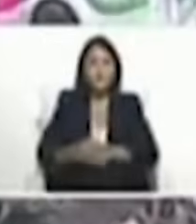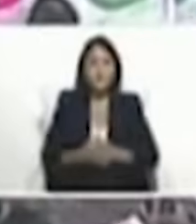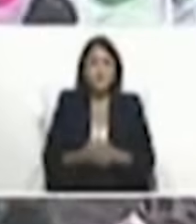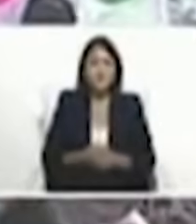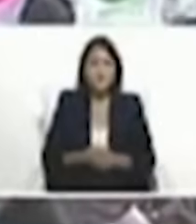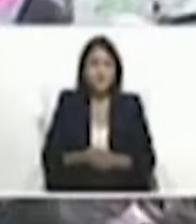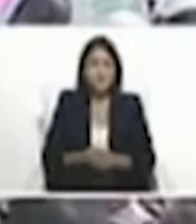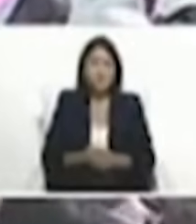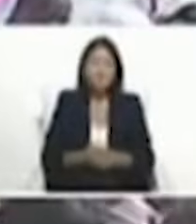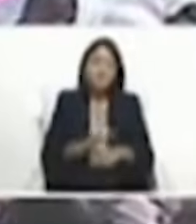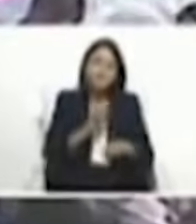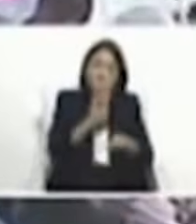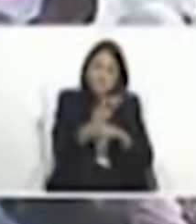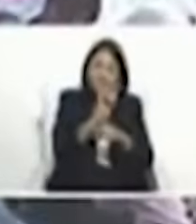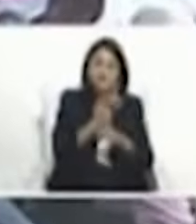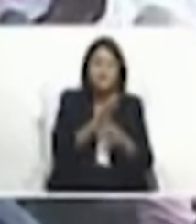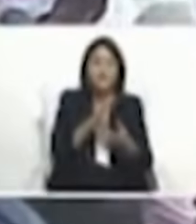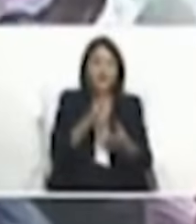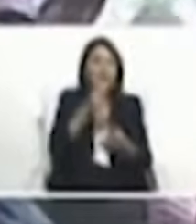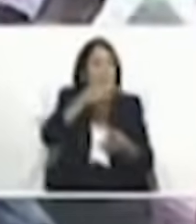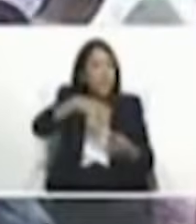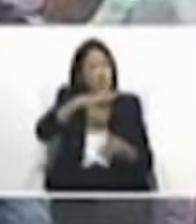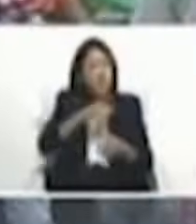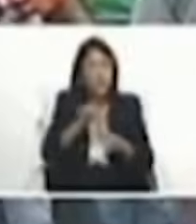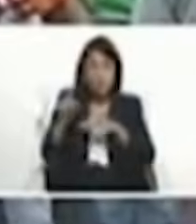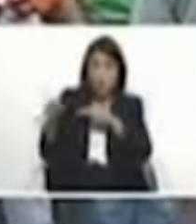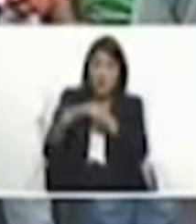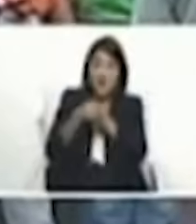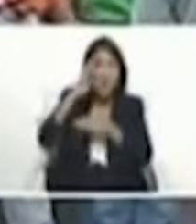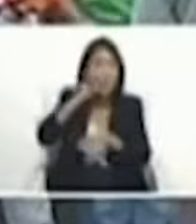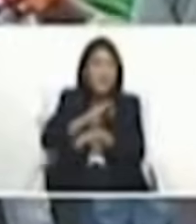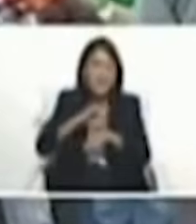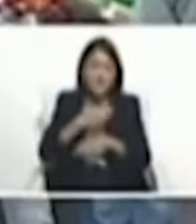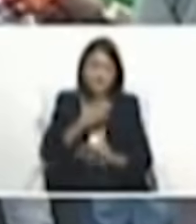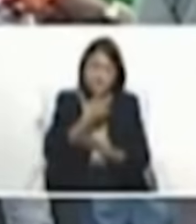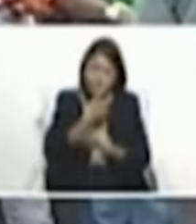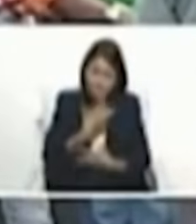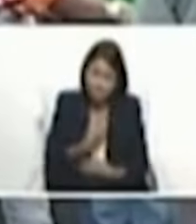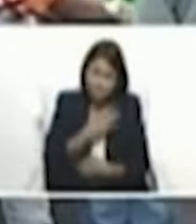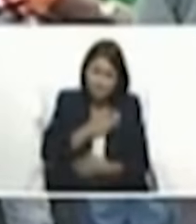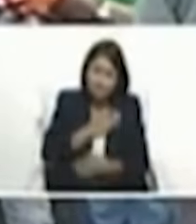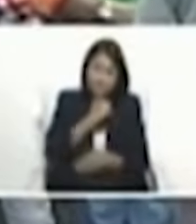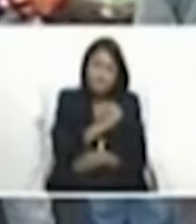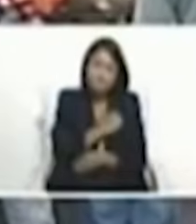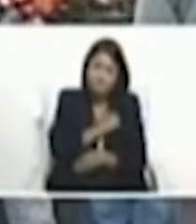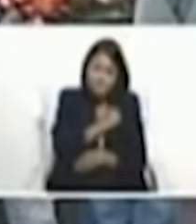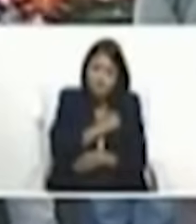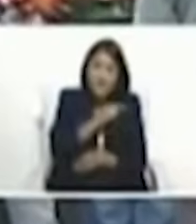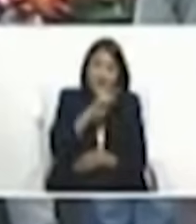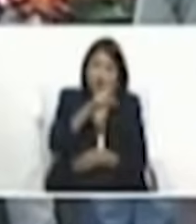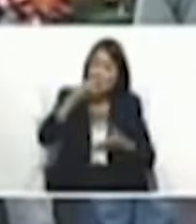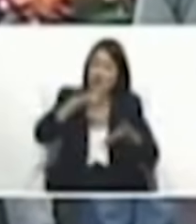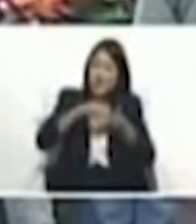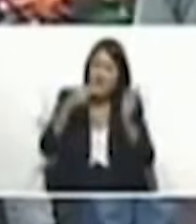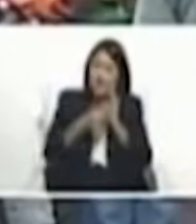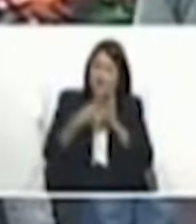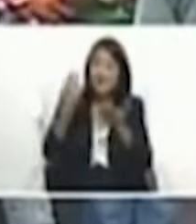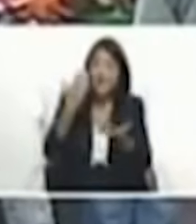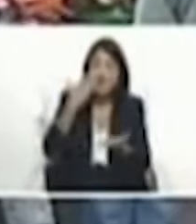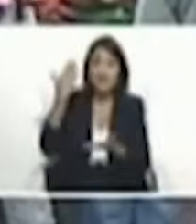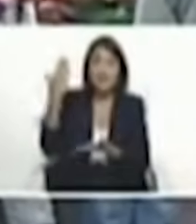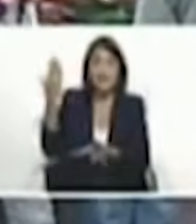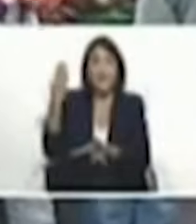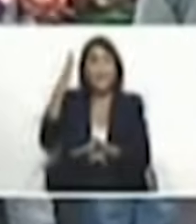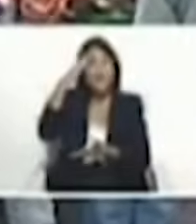Transmito mis condolencias al pueblo de Guyana y a las fuerzas militares. Pero eso es un mensaje del más allá. No